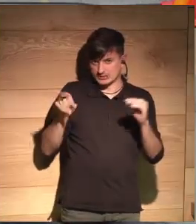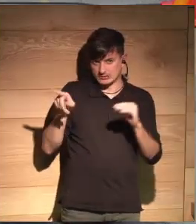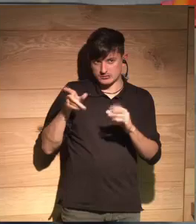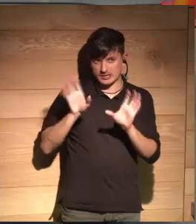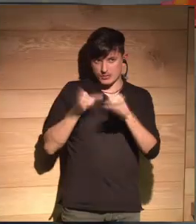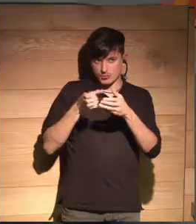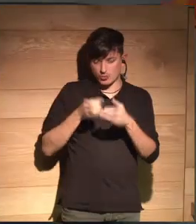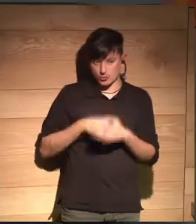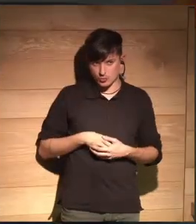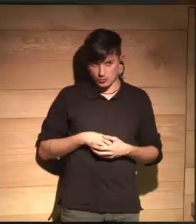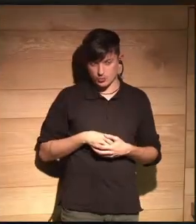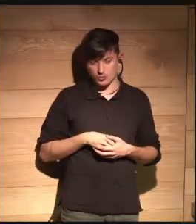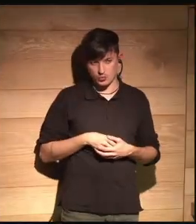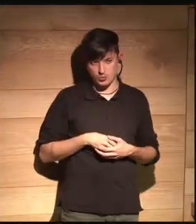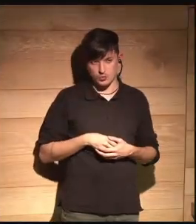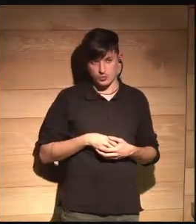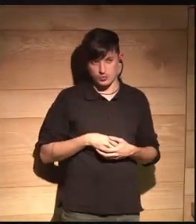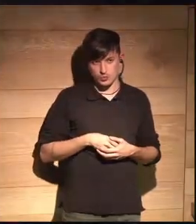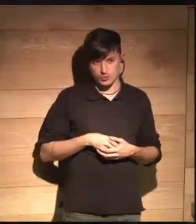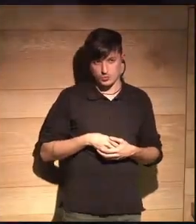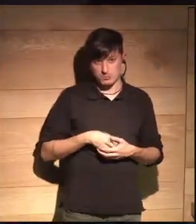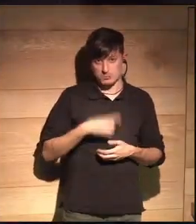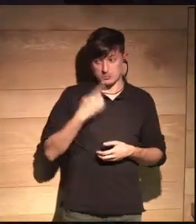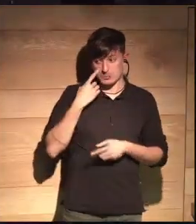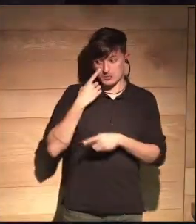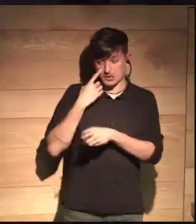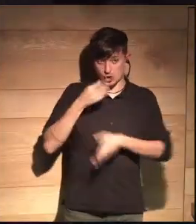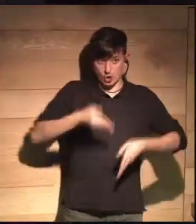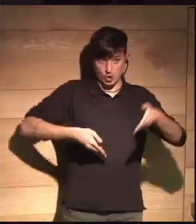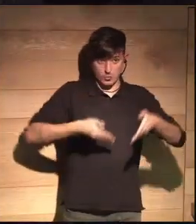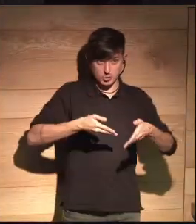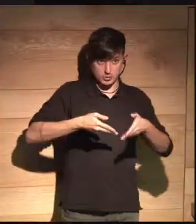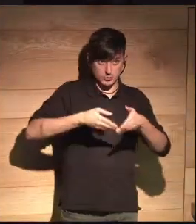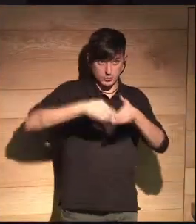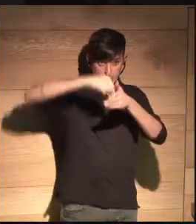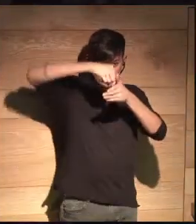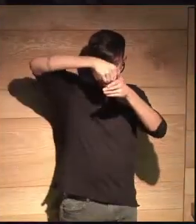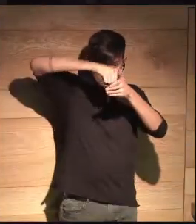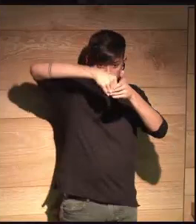y podemos ver como el robot trabajando